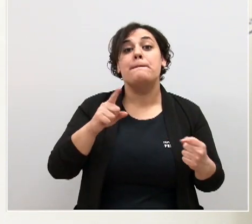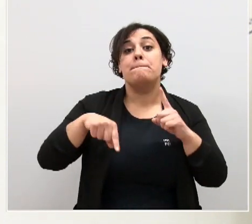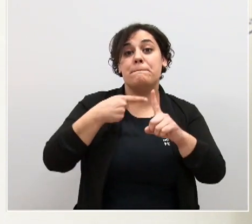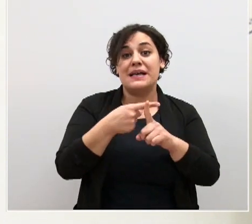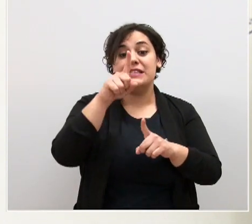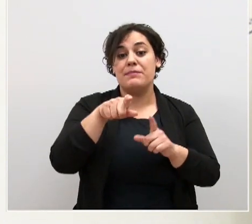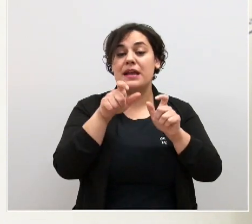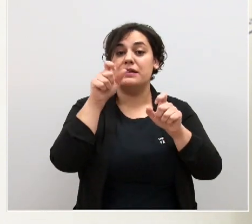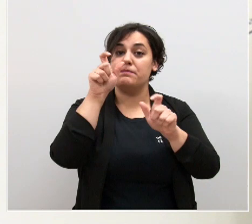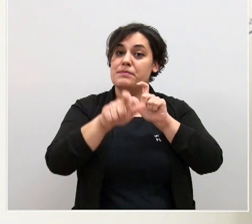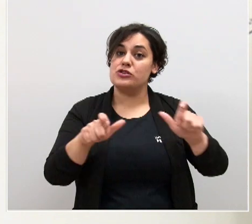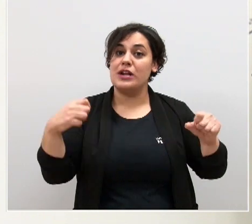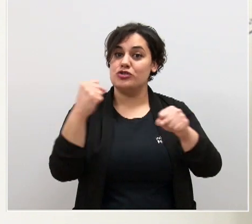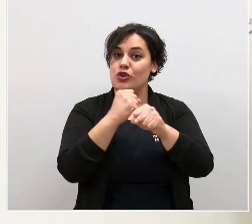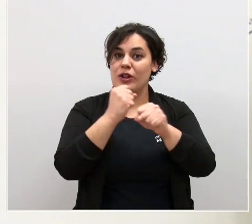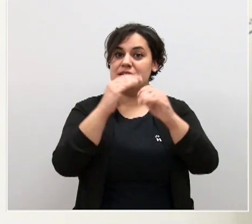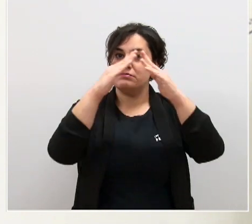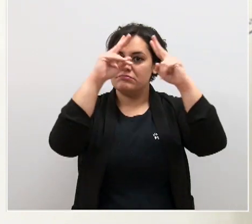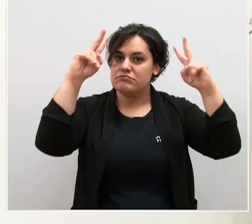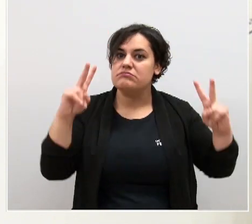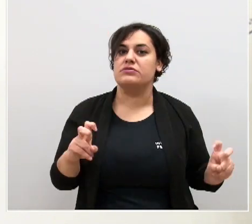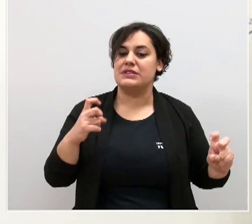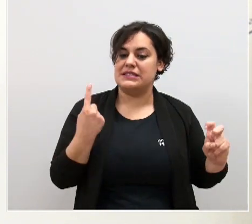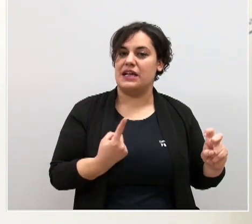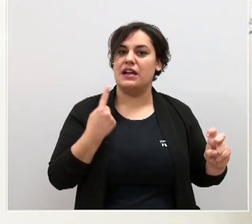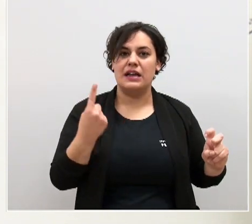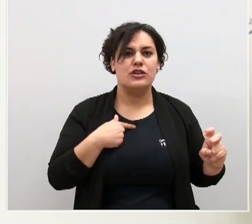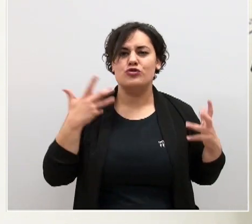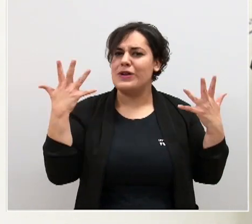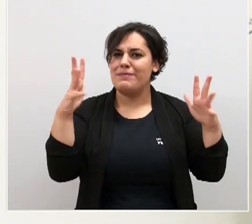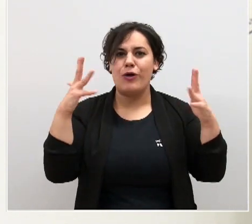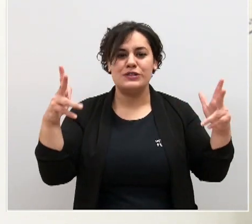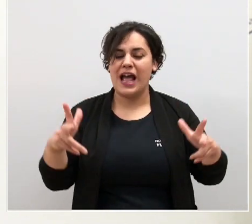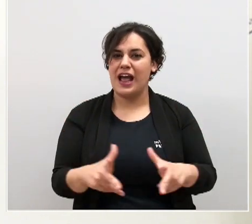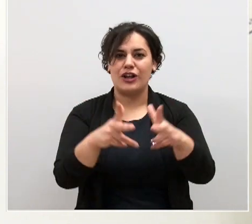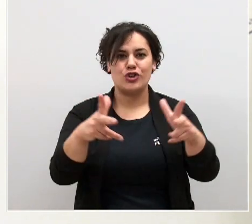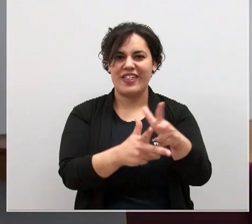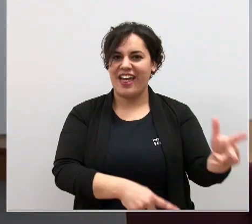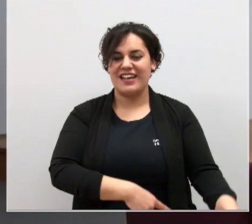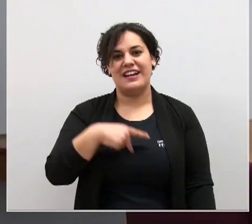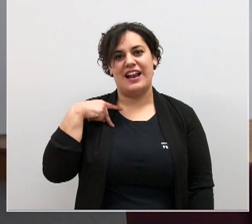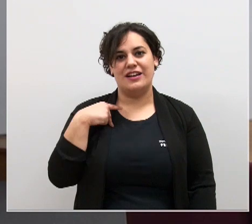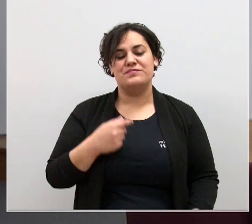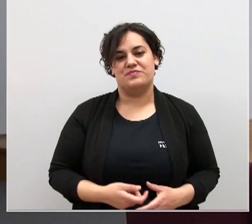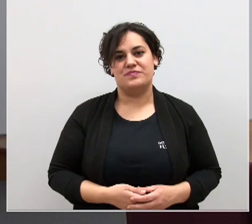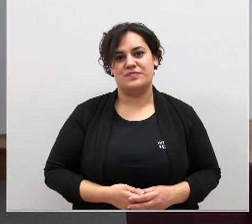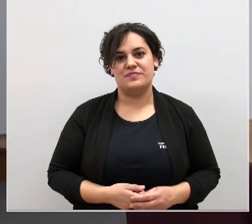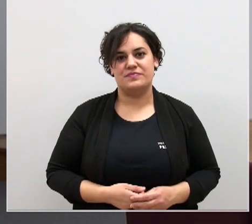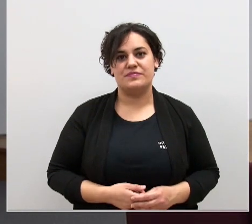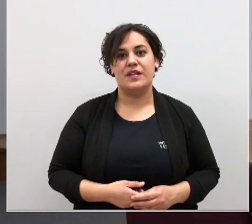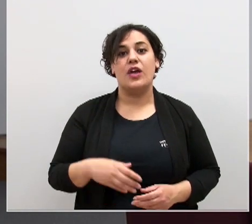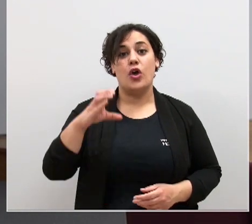toda la gente que está haciendo la cuarentena y que está aislada en su casa, y es un aplauso a la sociedad en general, ¿no? Pregunta de